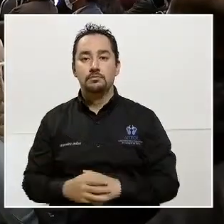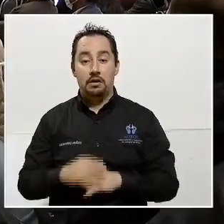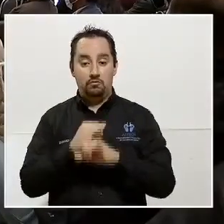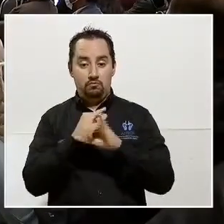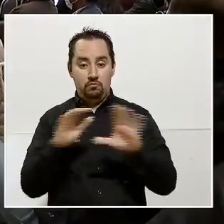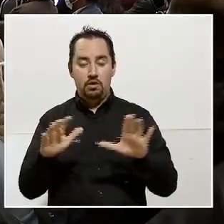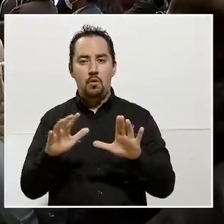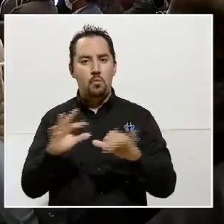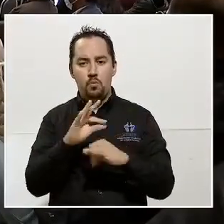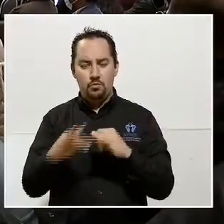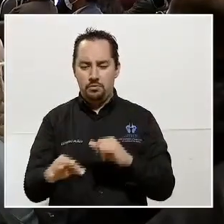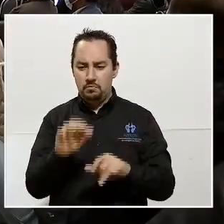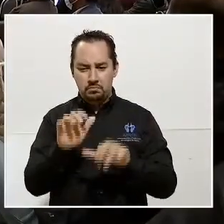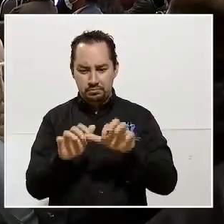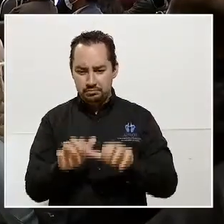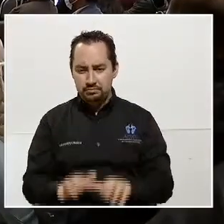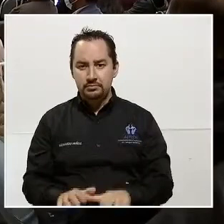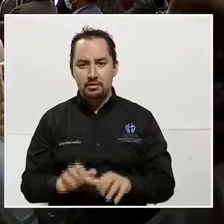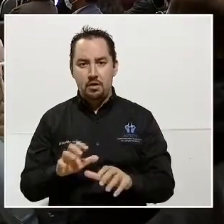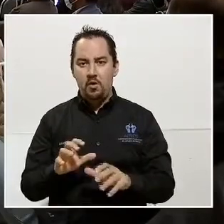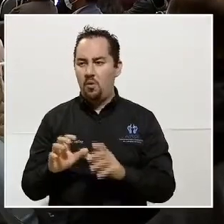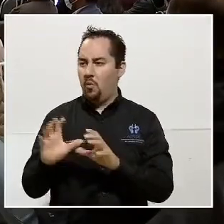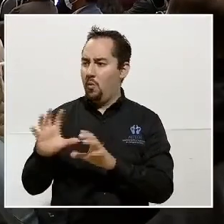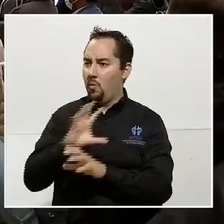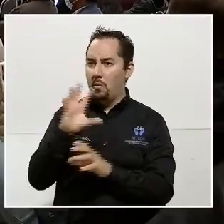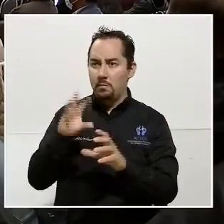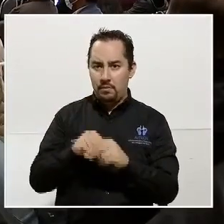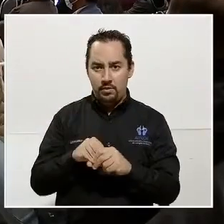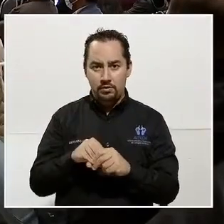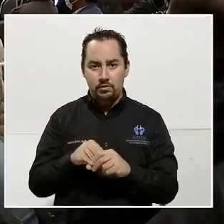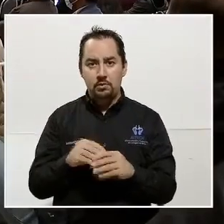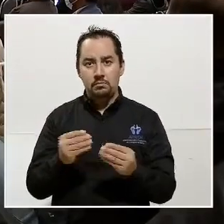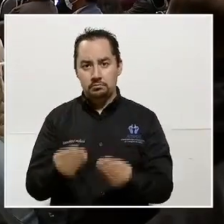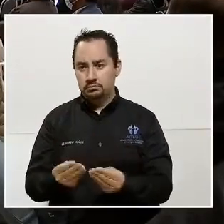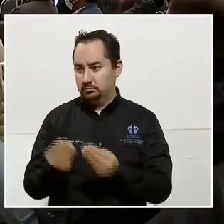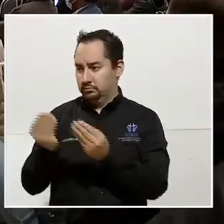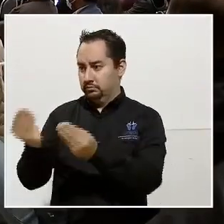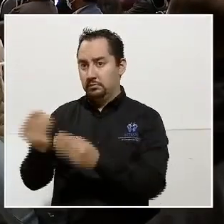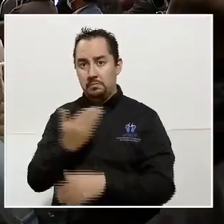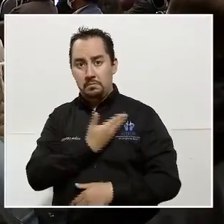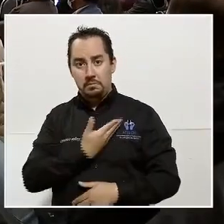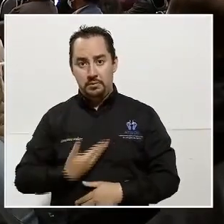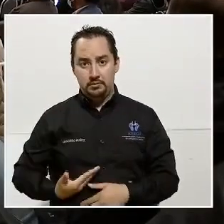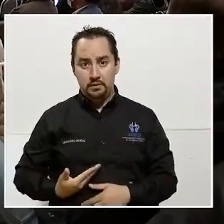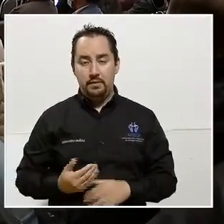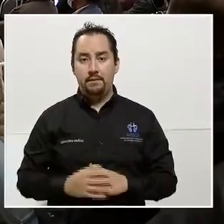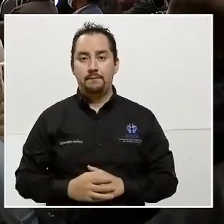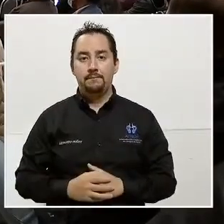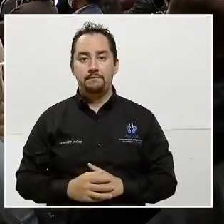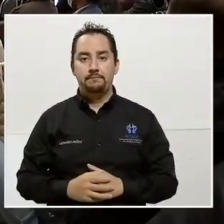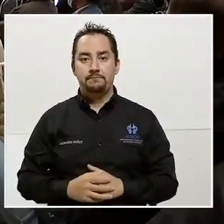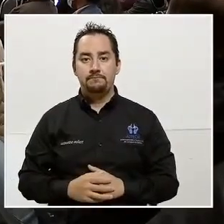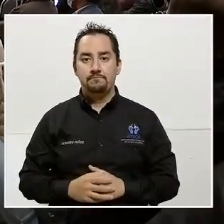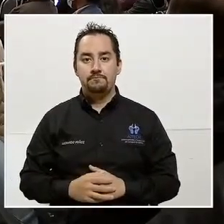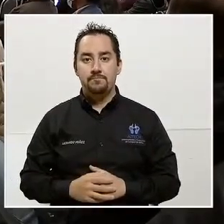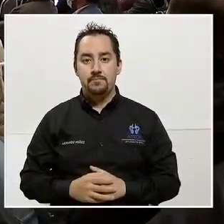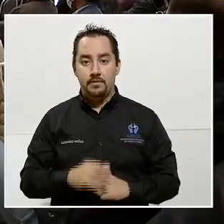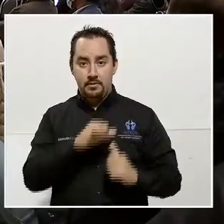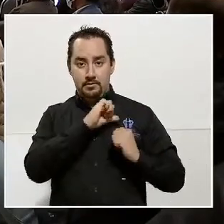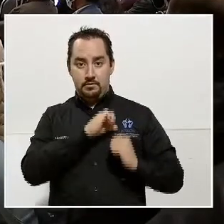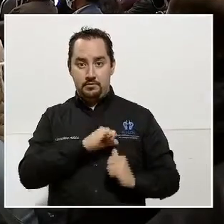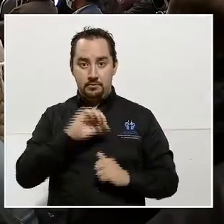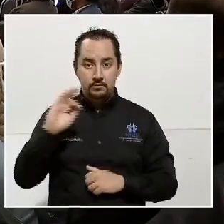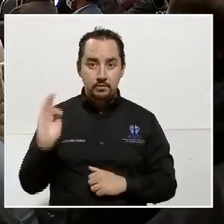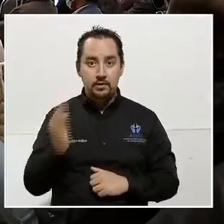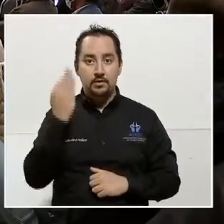final que por entonces integraremos y entregaremos al presidente de la República, a autoridades